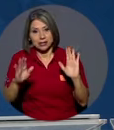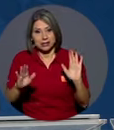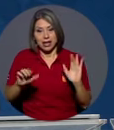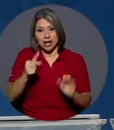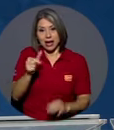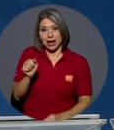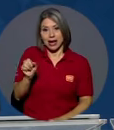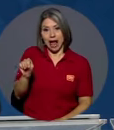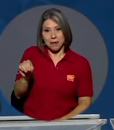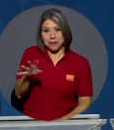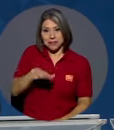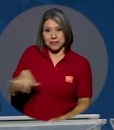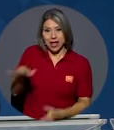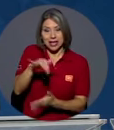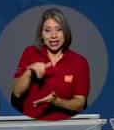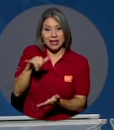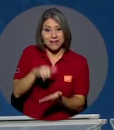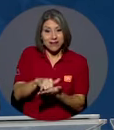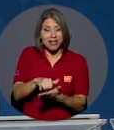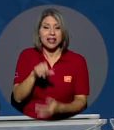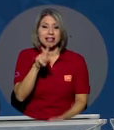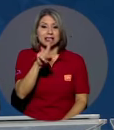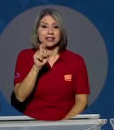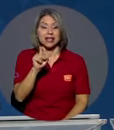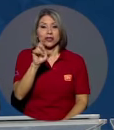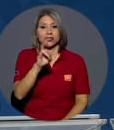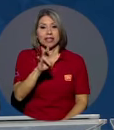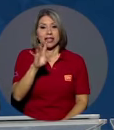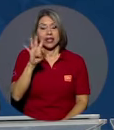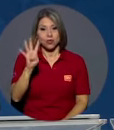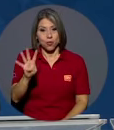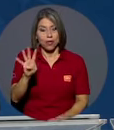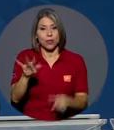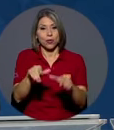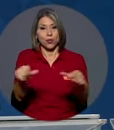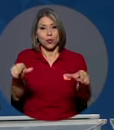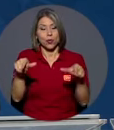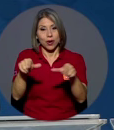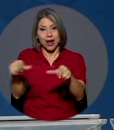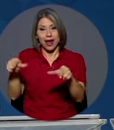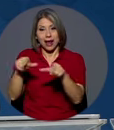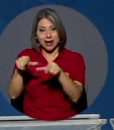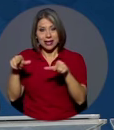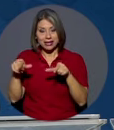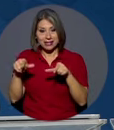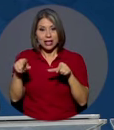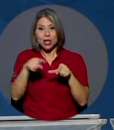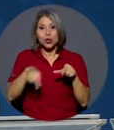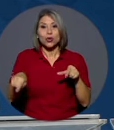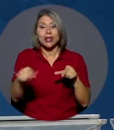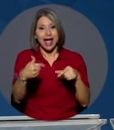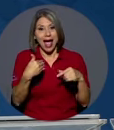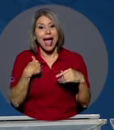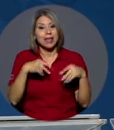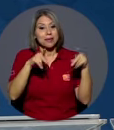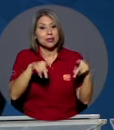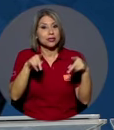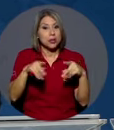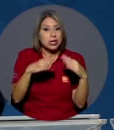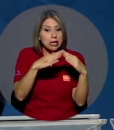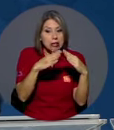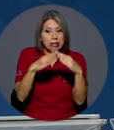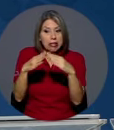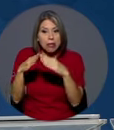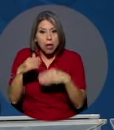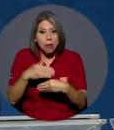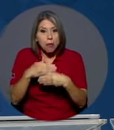GAM, que estábamos hablando acá de la región, 174 lugares de asentamientos informales se